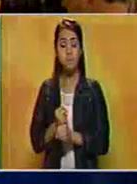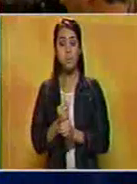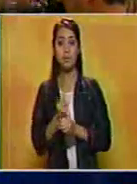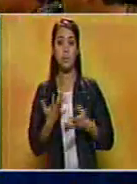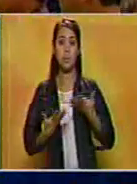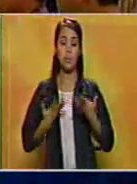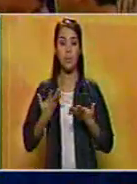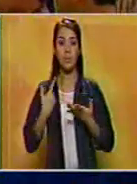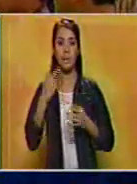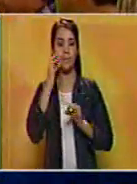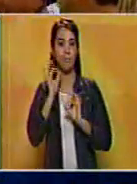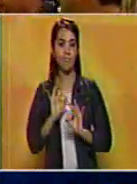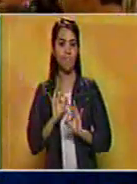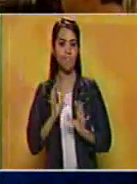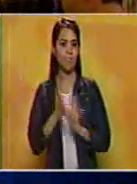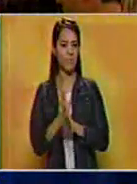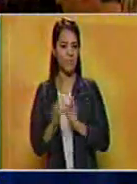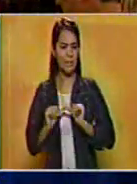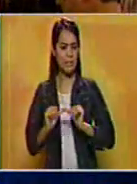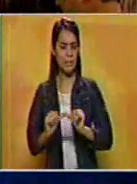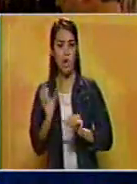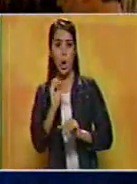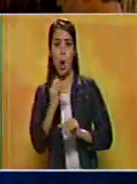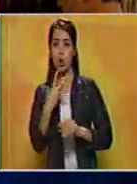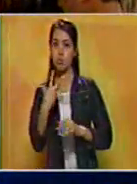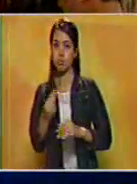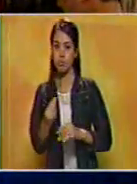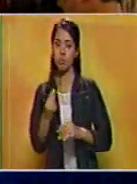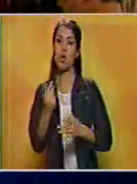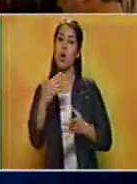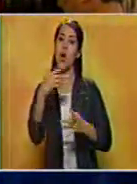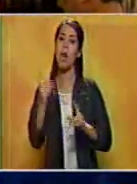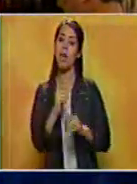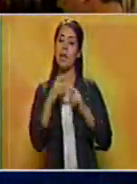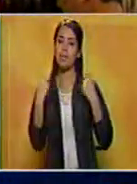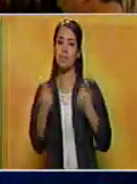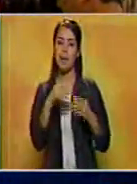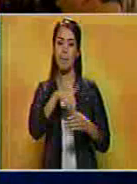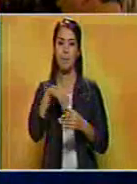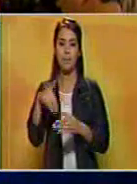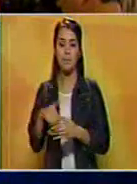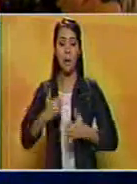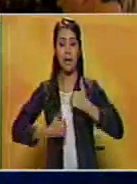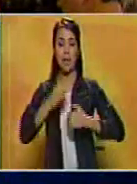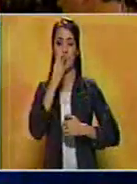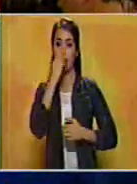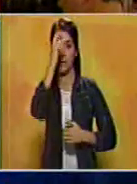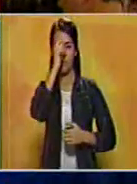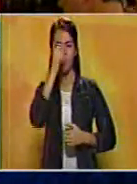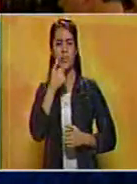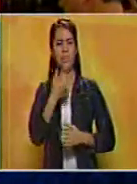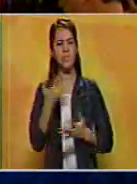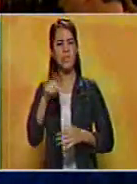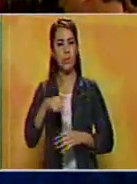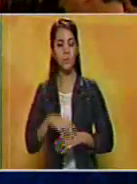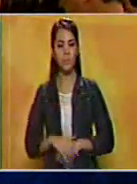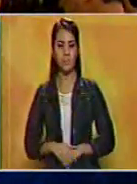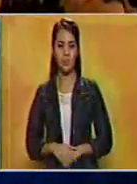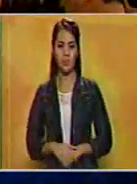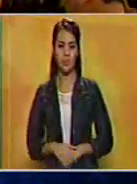expectativa acerca de si se continuará o no en esta carrera electoral por parte del candidato Henry Falcón. ¿Qué se ha dicho allí el día de